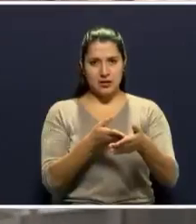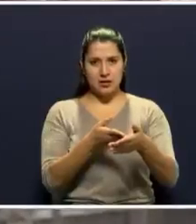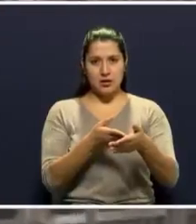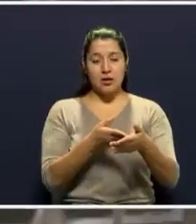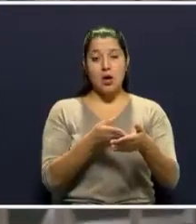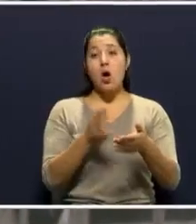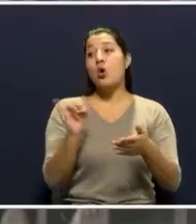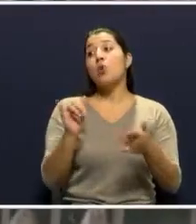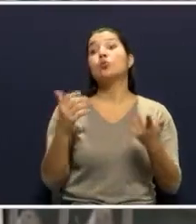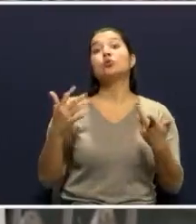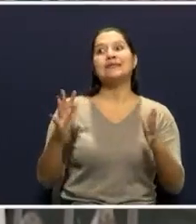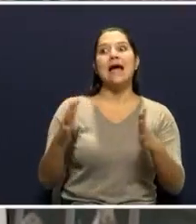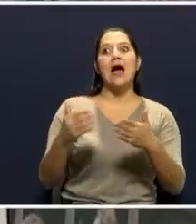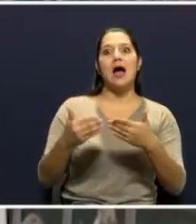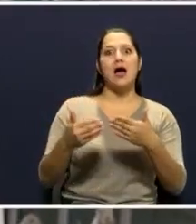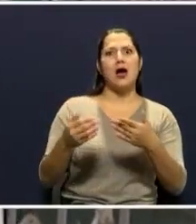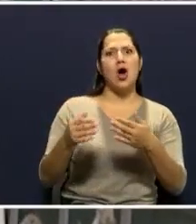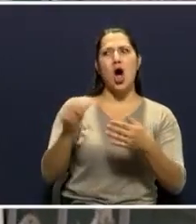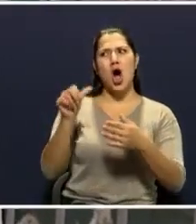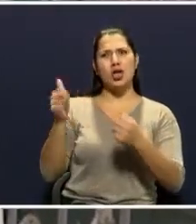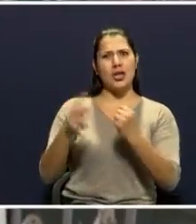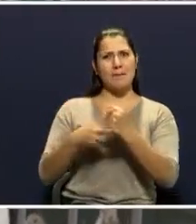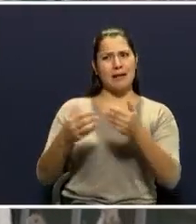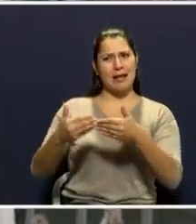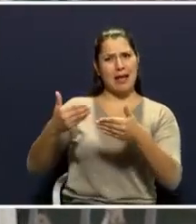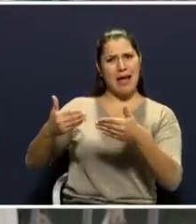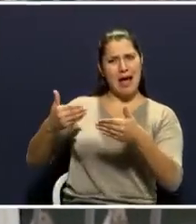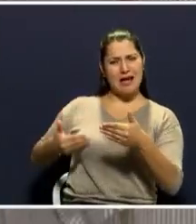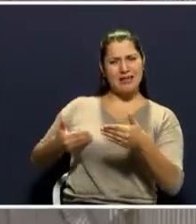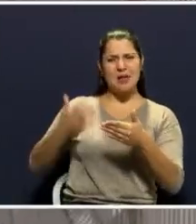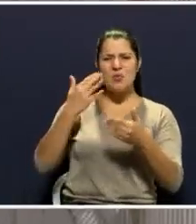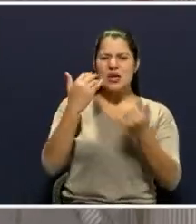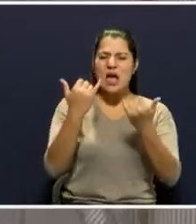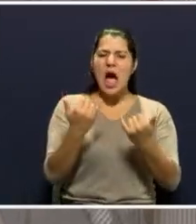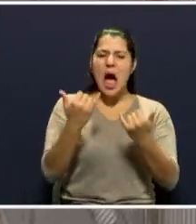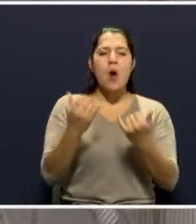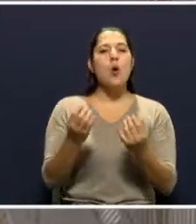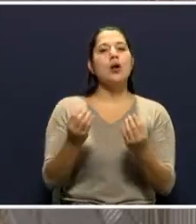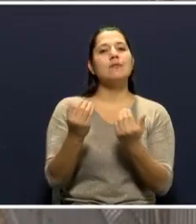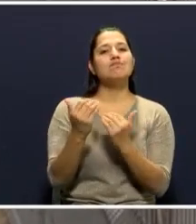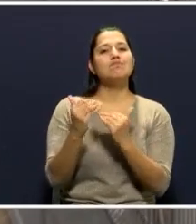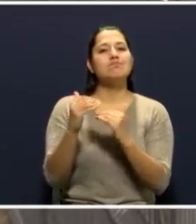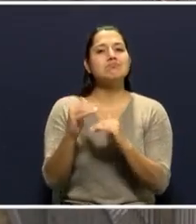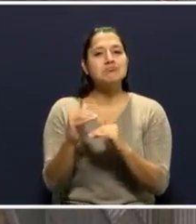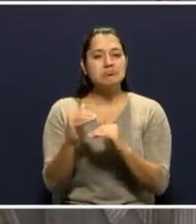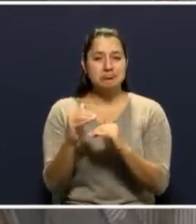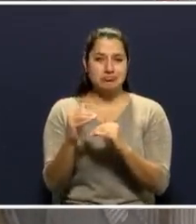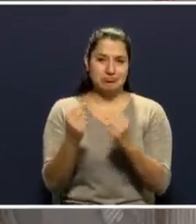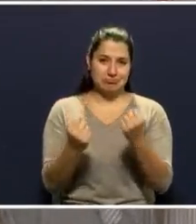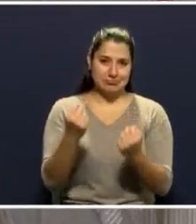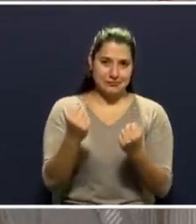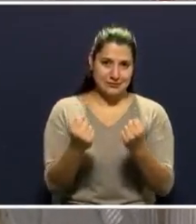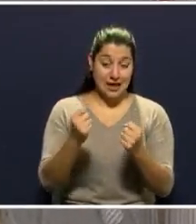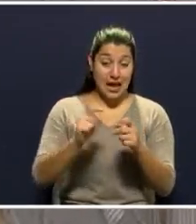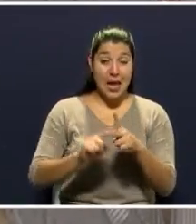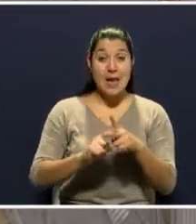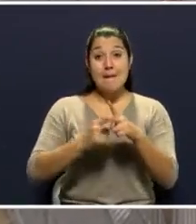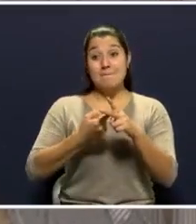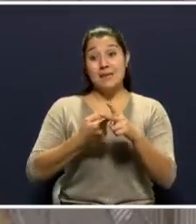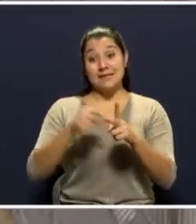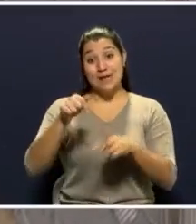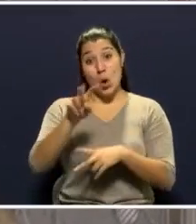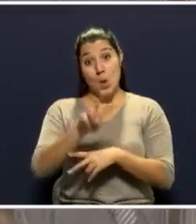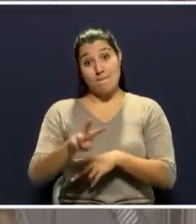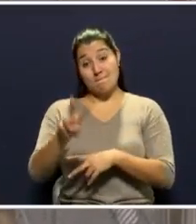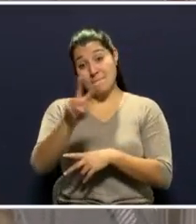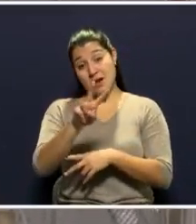han ocurrido en otras ocasiones debido a la restricción vehicular sanitaria que empieza a regir este viernes